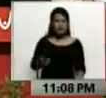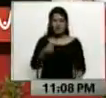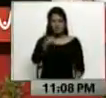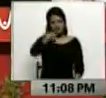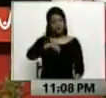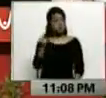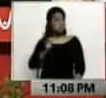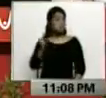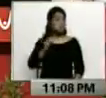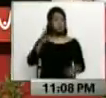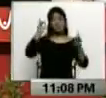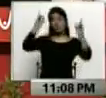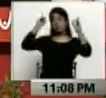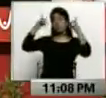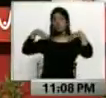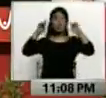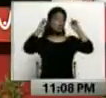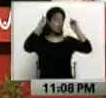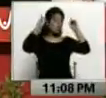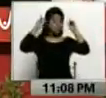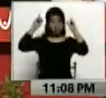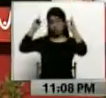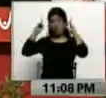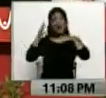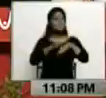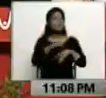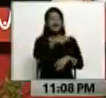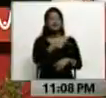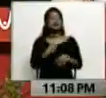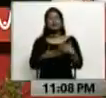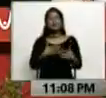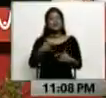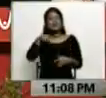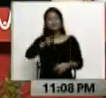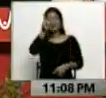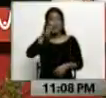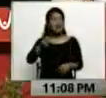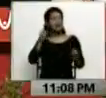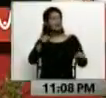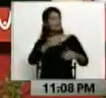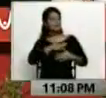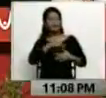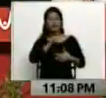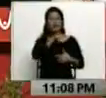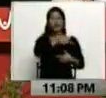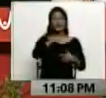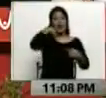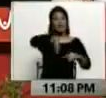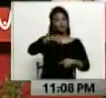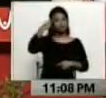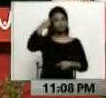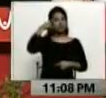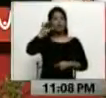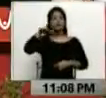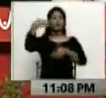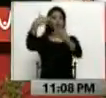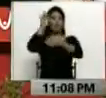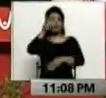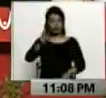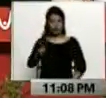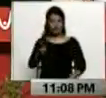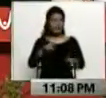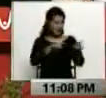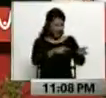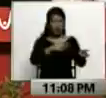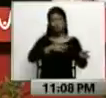les importa no no no les importa porque ellos no importa el futuro de esta patria solo le importa el futuro de ellos de ellos qué